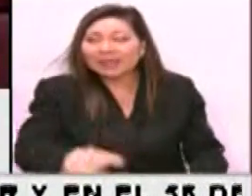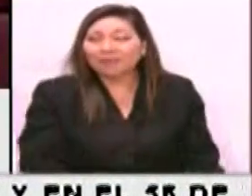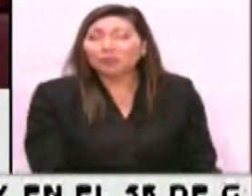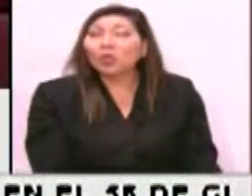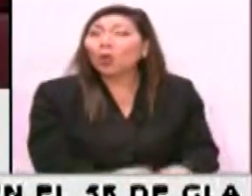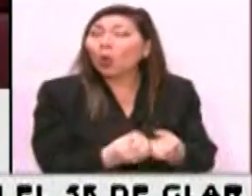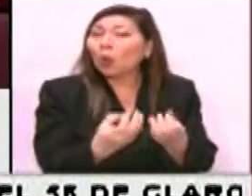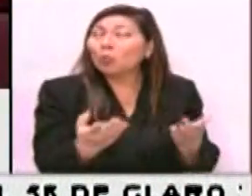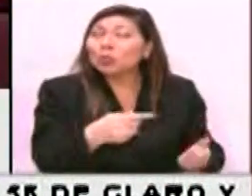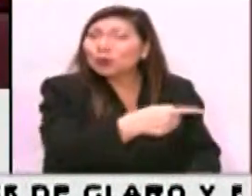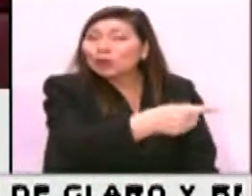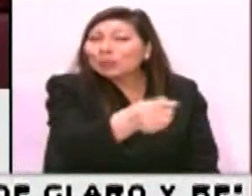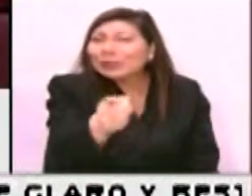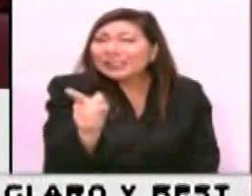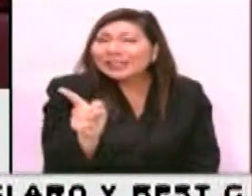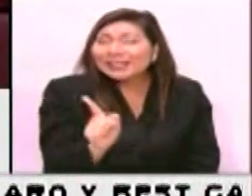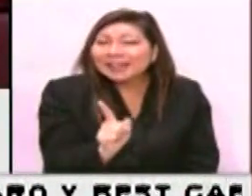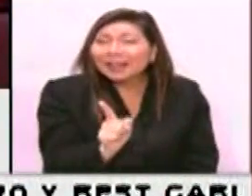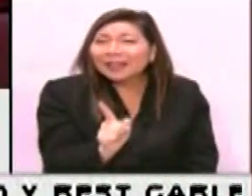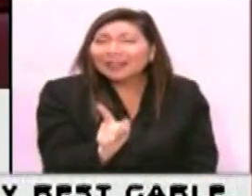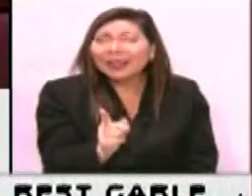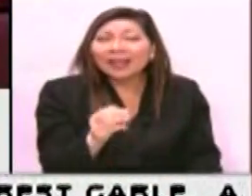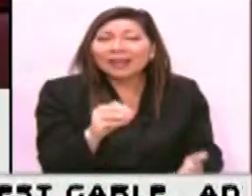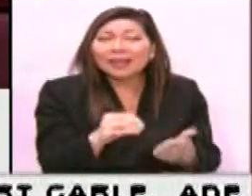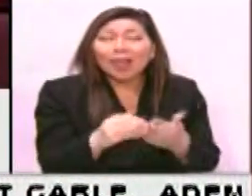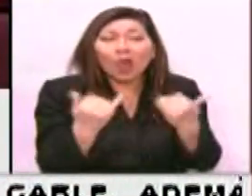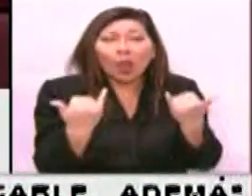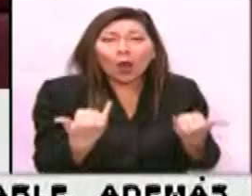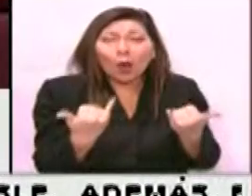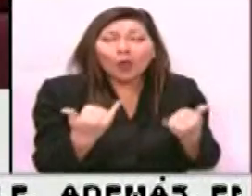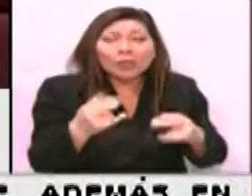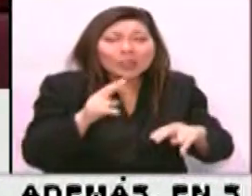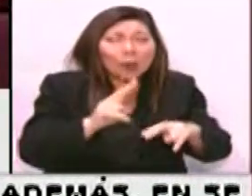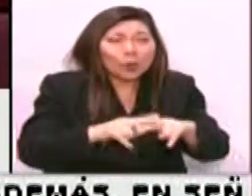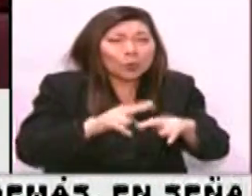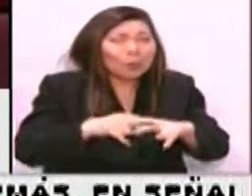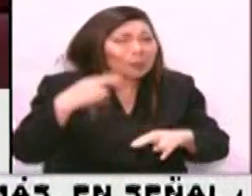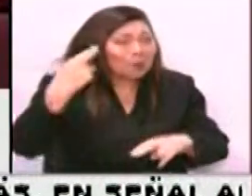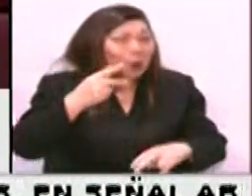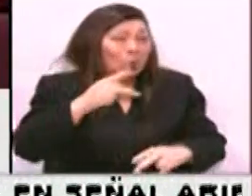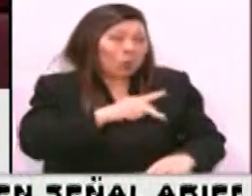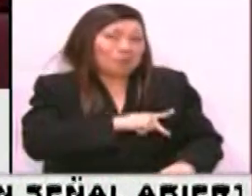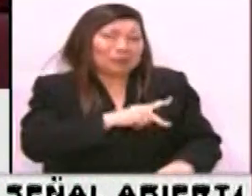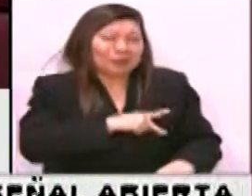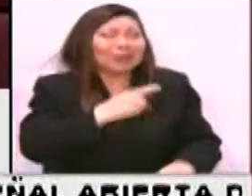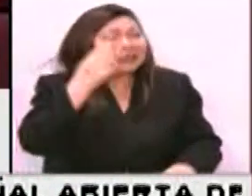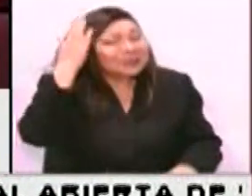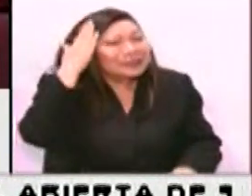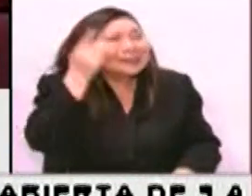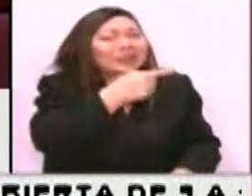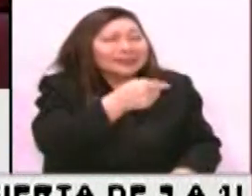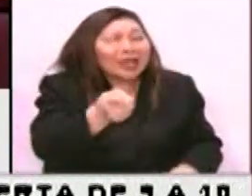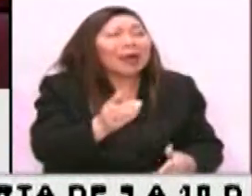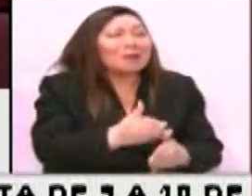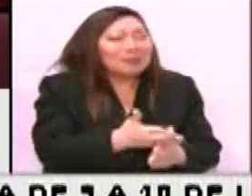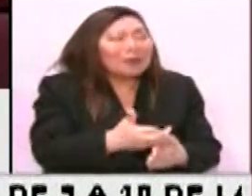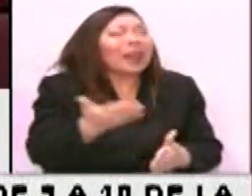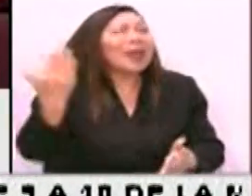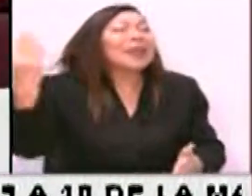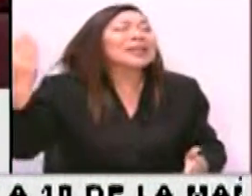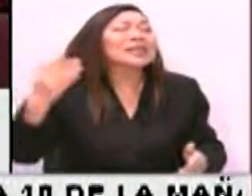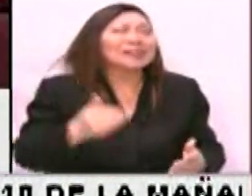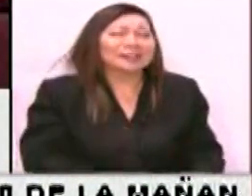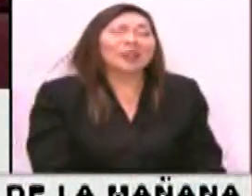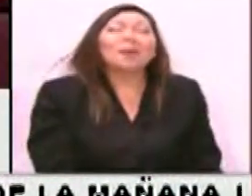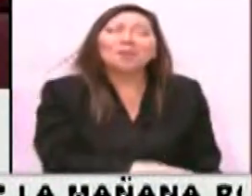y muchos de ustedes, incluso quienes hoy están en la bancada de Fuerza Popular, seguramente también participaron en esta